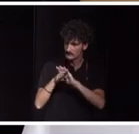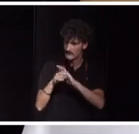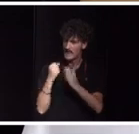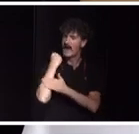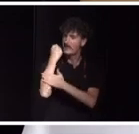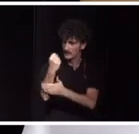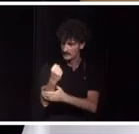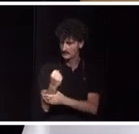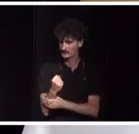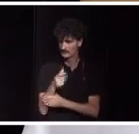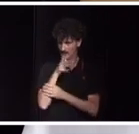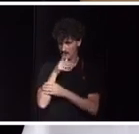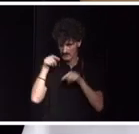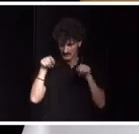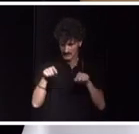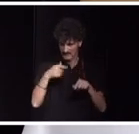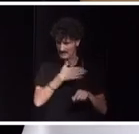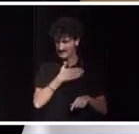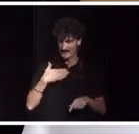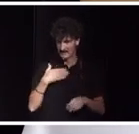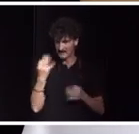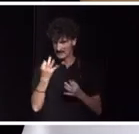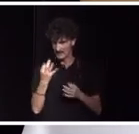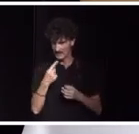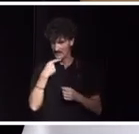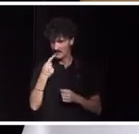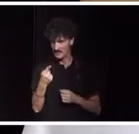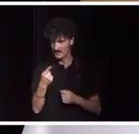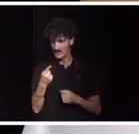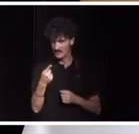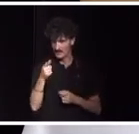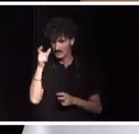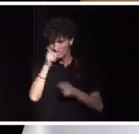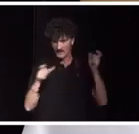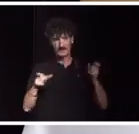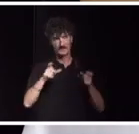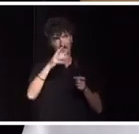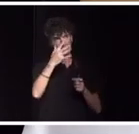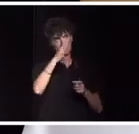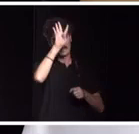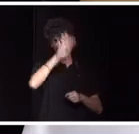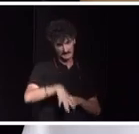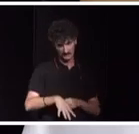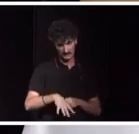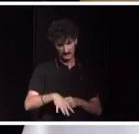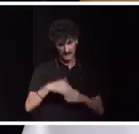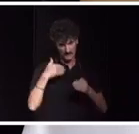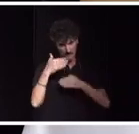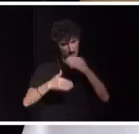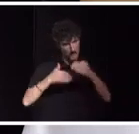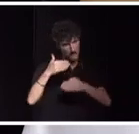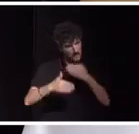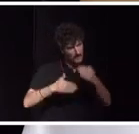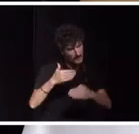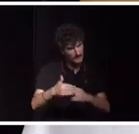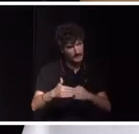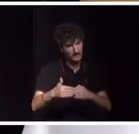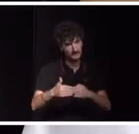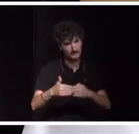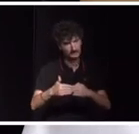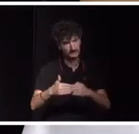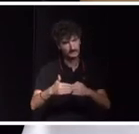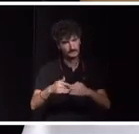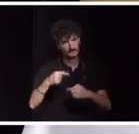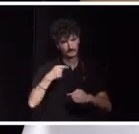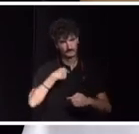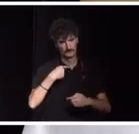entrar en materia. Quiero también decirle a la gente de Cataluña, este proceso lo he